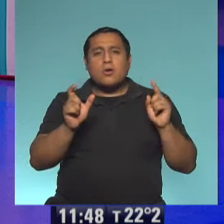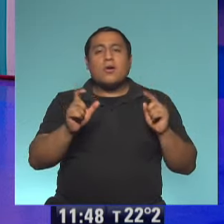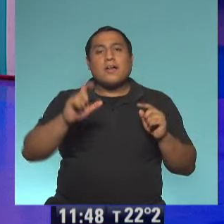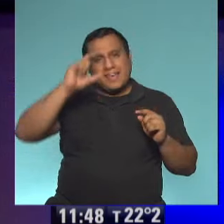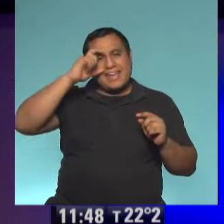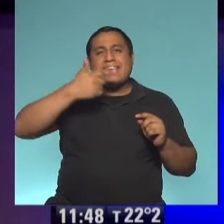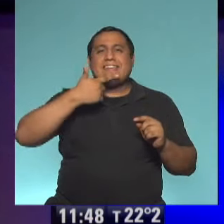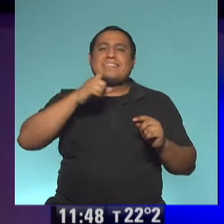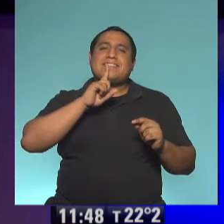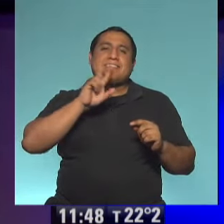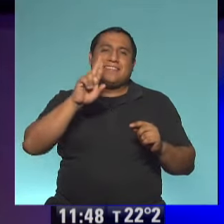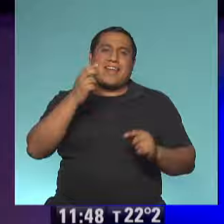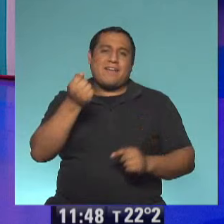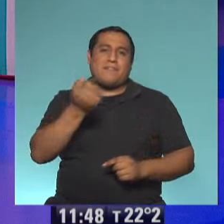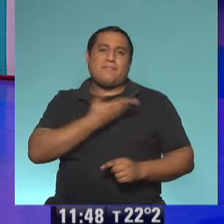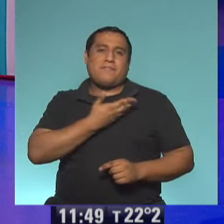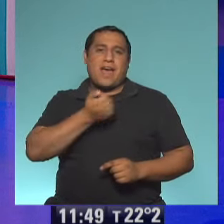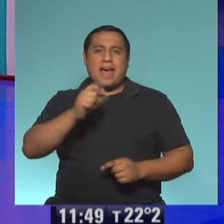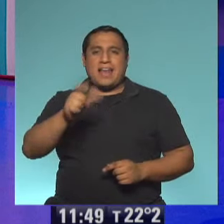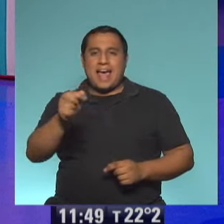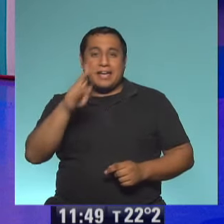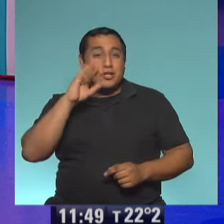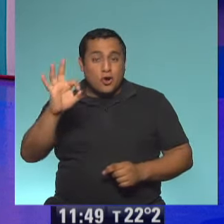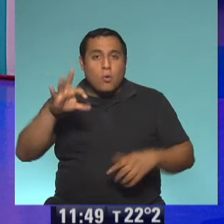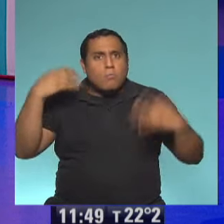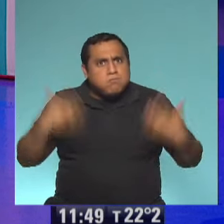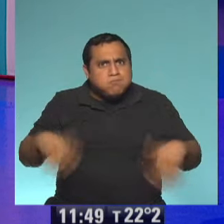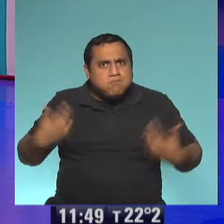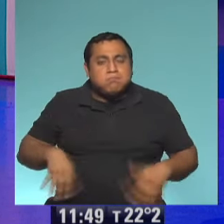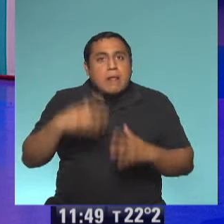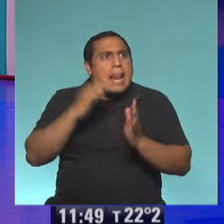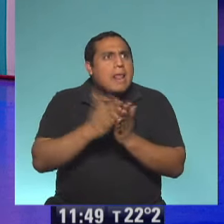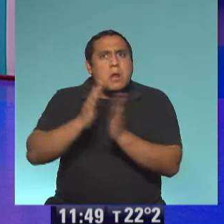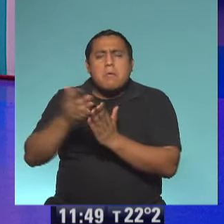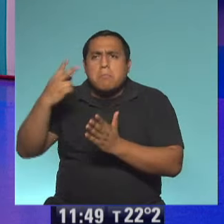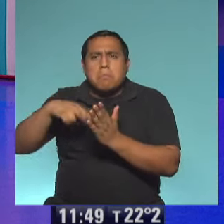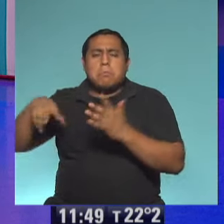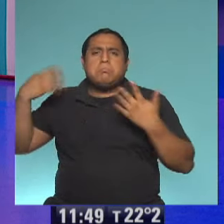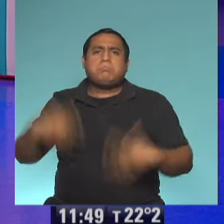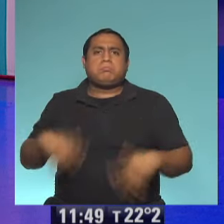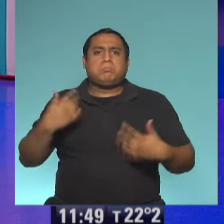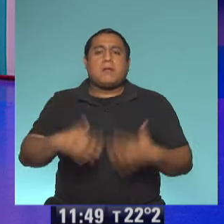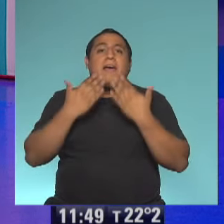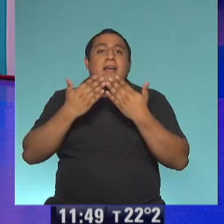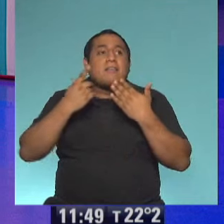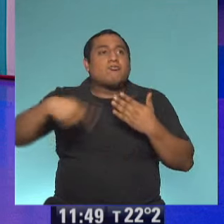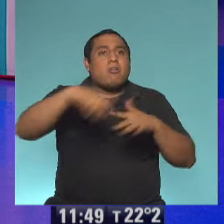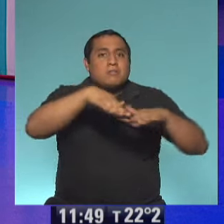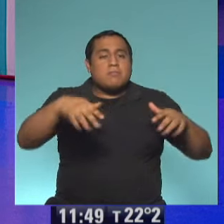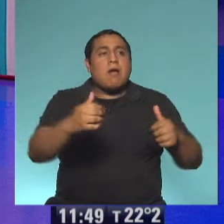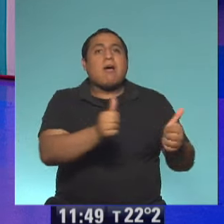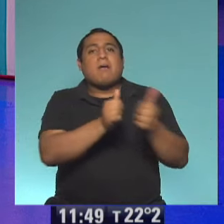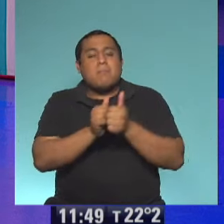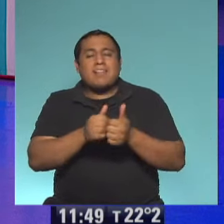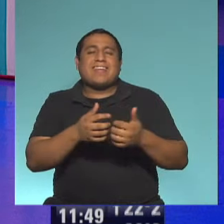Estrafalario. ¡Estrafalario! Ahí está. Pero miren cuántos libros estuvimos leyendo. Porque la verdad que gracias a que los chicos y las chicas nos acompañan